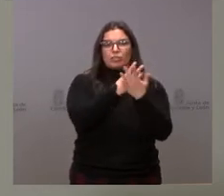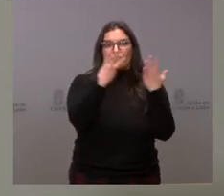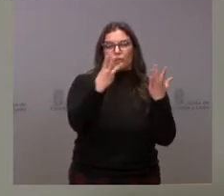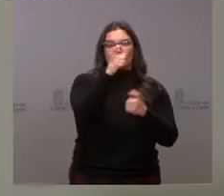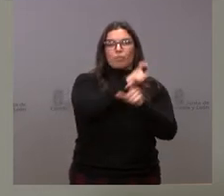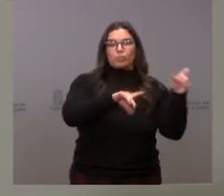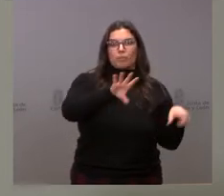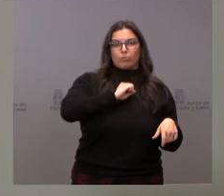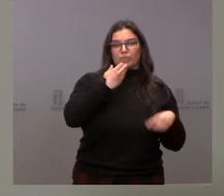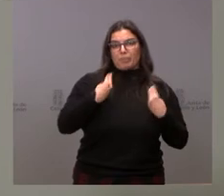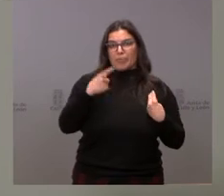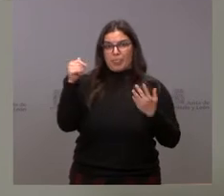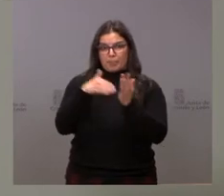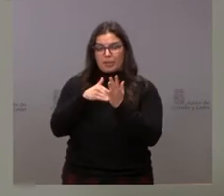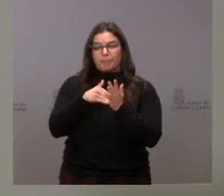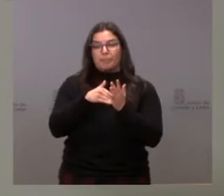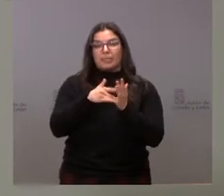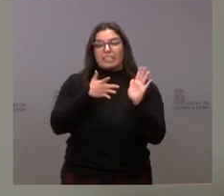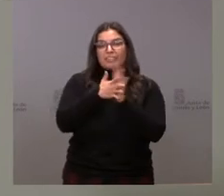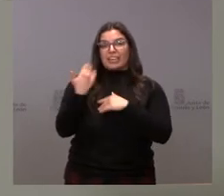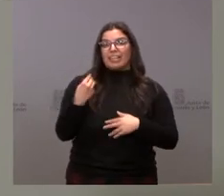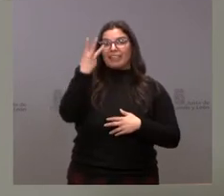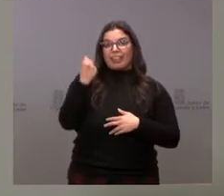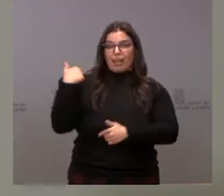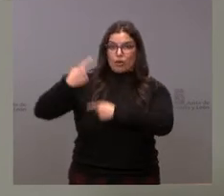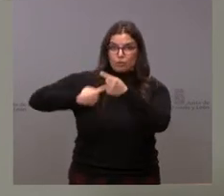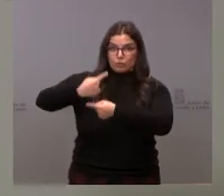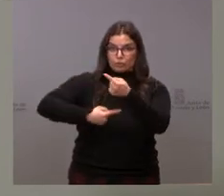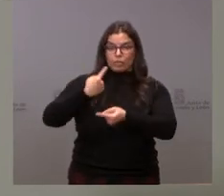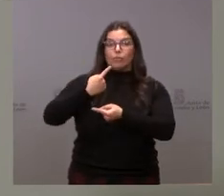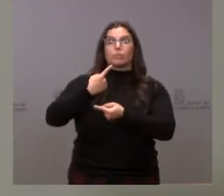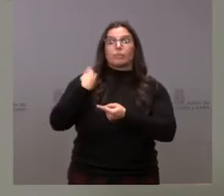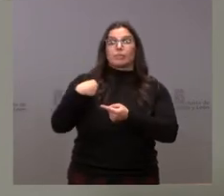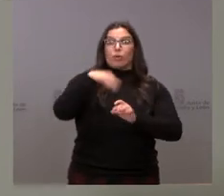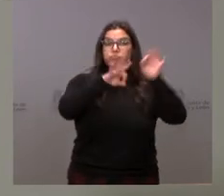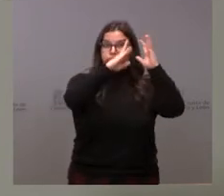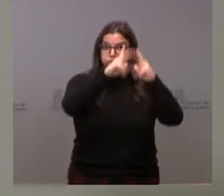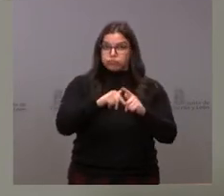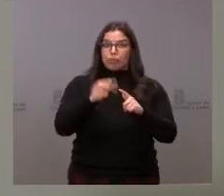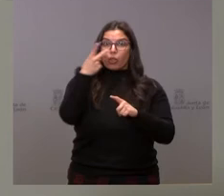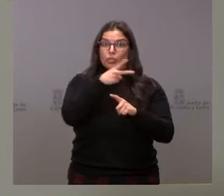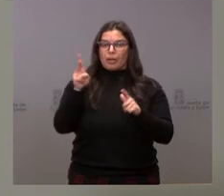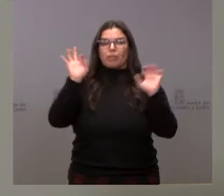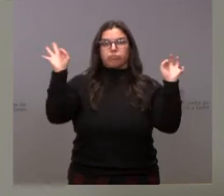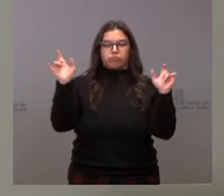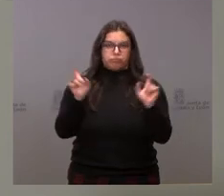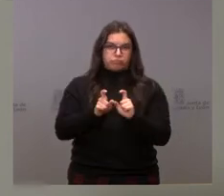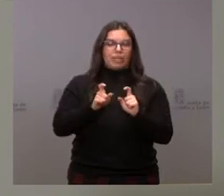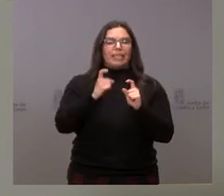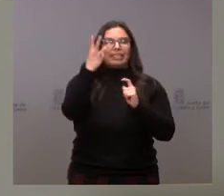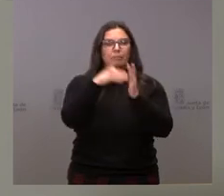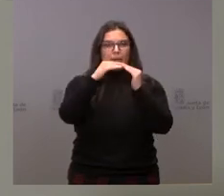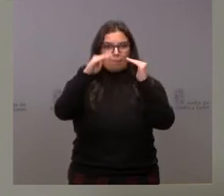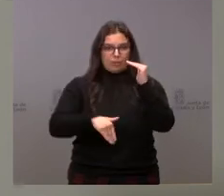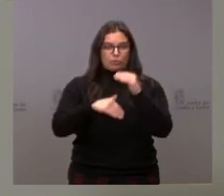por 100.000 habitantes es el tercer día consecutivo en que esta incidencia acumulada 14 días se encuentra por debajo de 3000 mientras que la